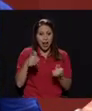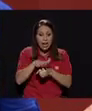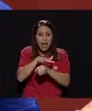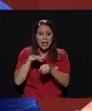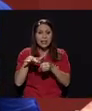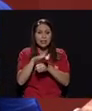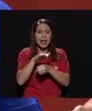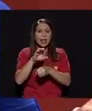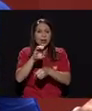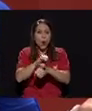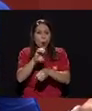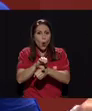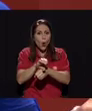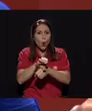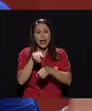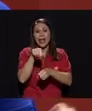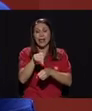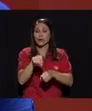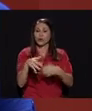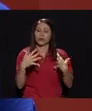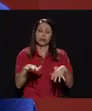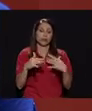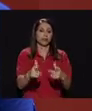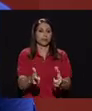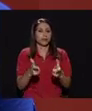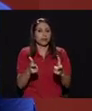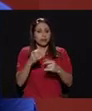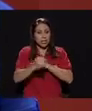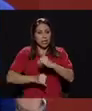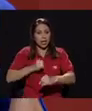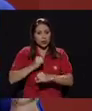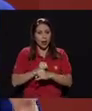es un tesoro